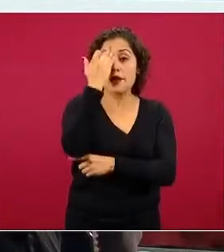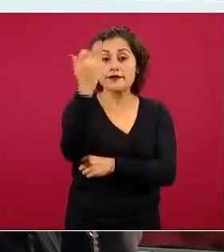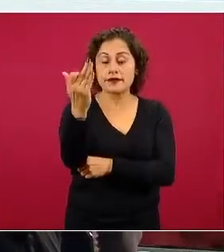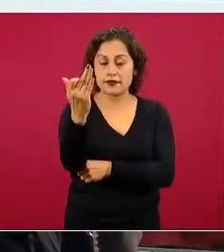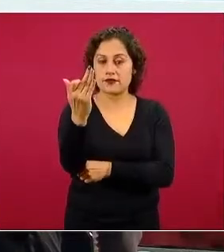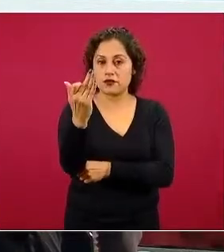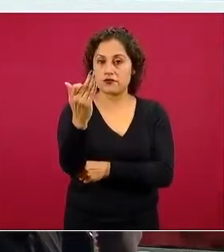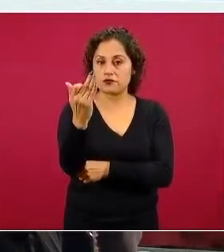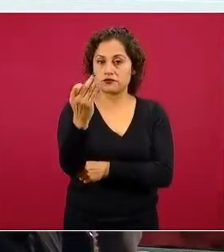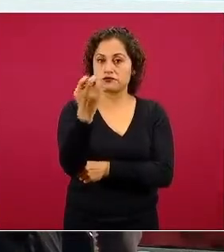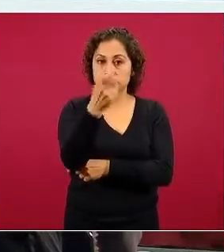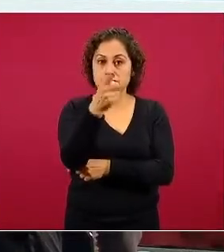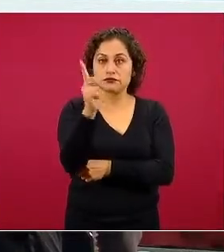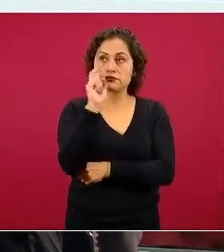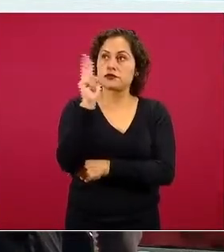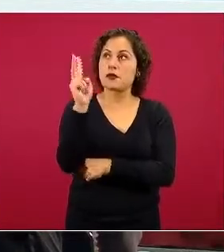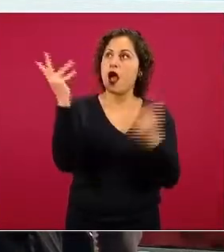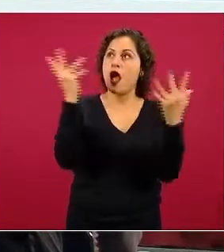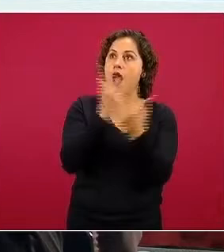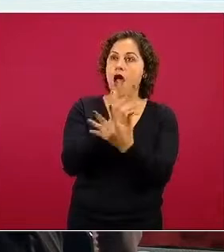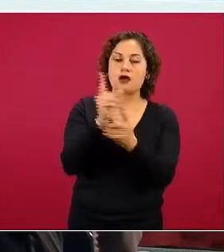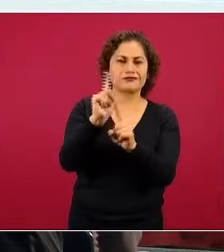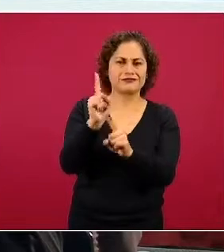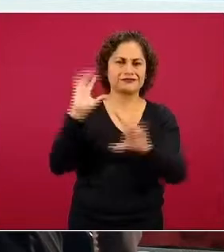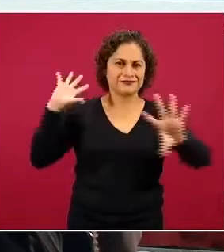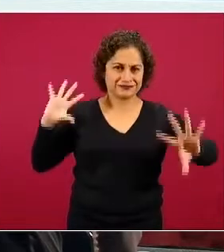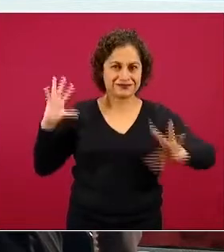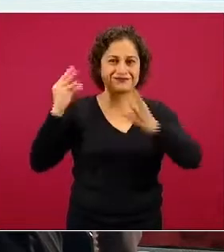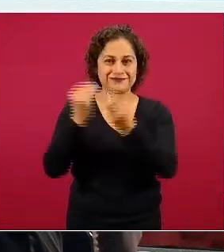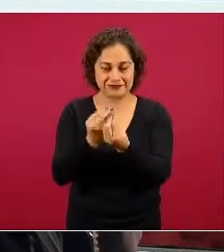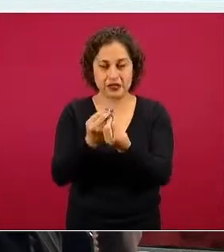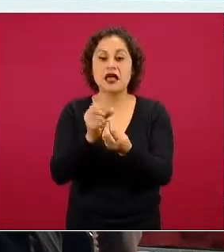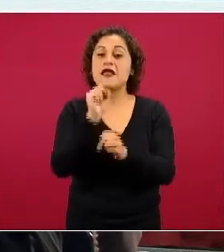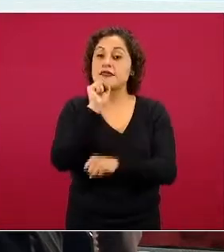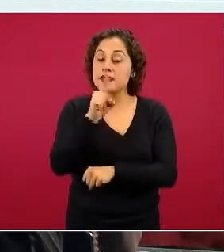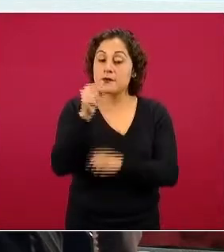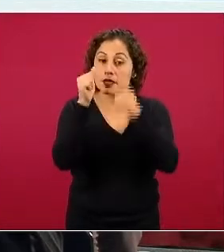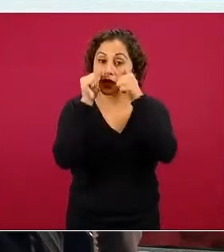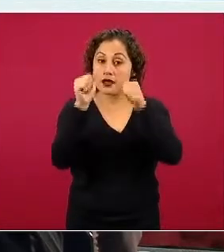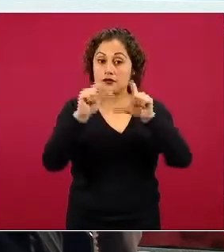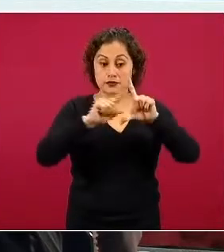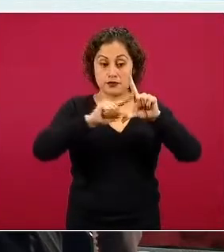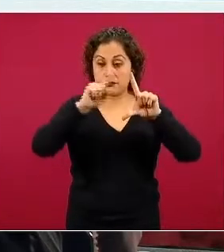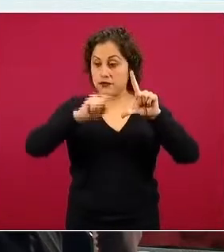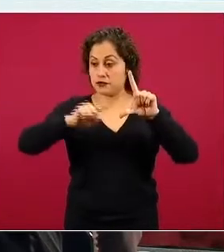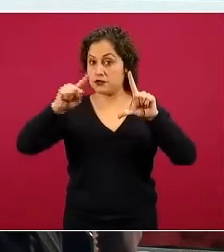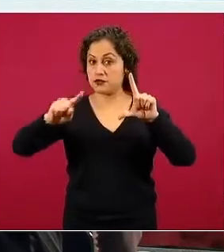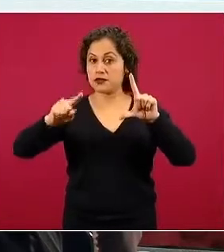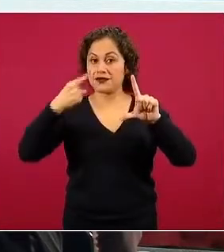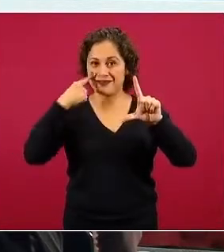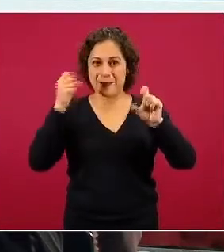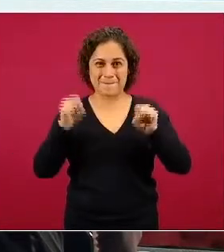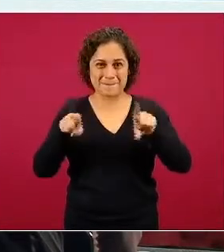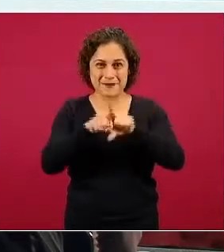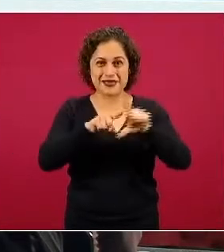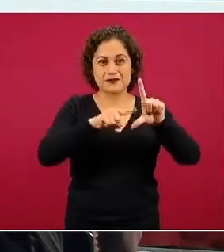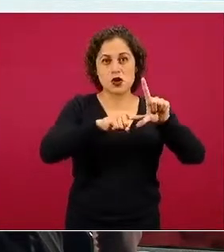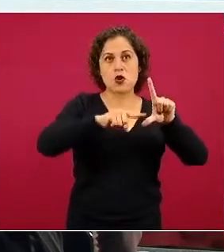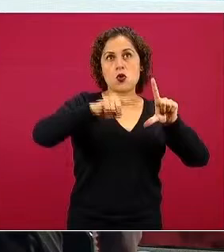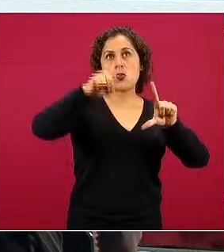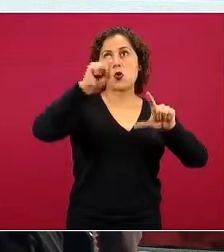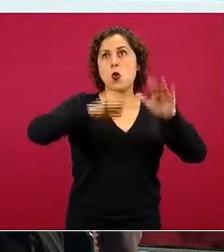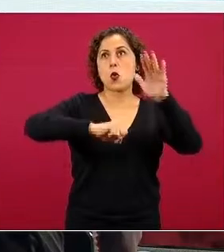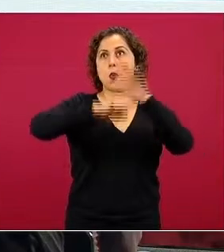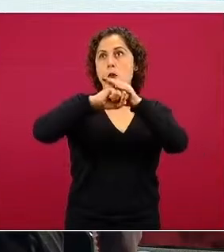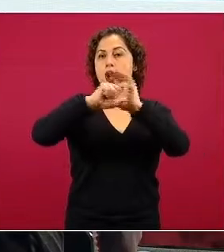curva epidémica. Como vimos una curva epidémica que creció, después disminuyó y después vuelve a crecer